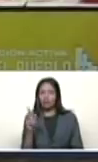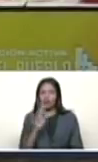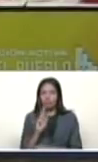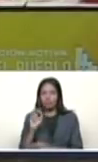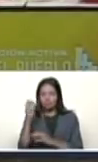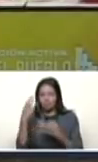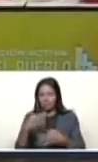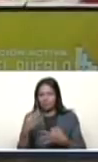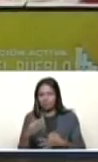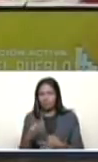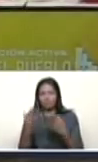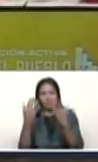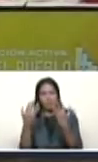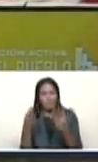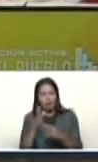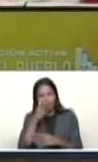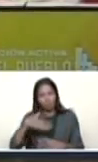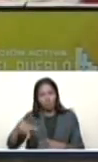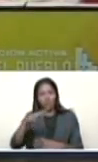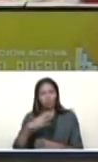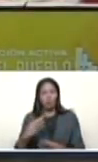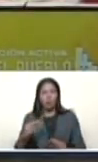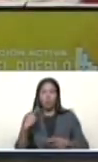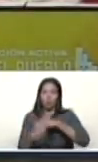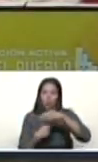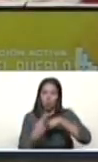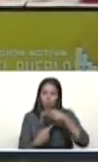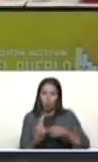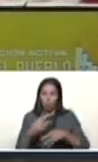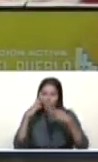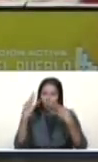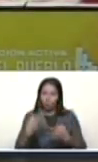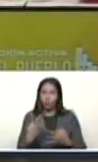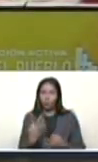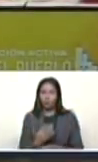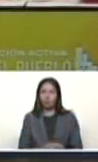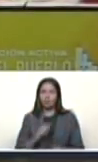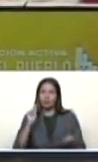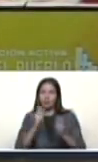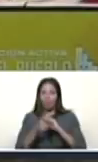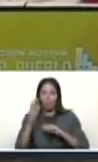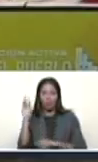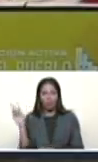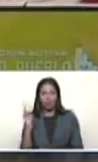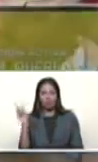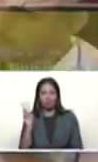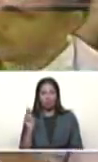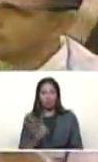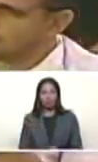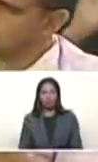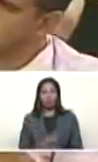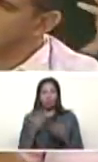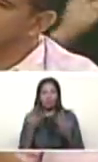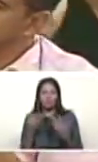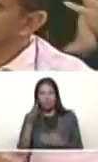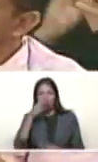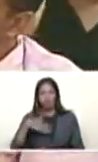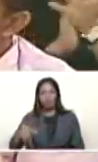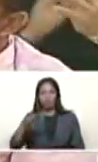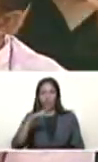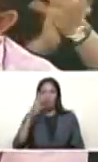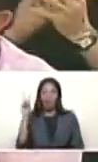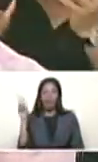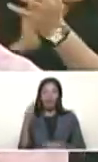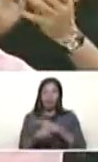pero van a llegar de la mano del pueblo y en revolución. Claro que sí, cambios para Venezuela, de la mano del pueblo, en